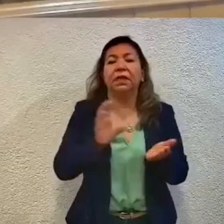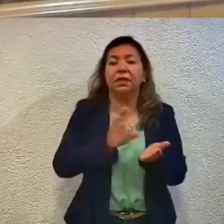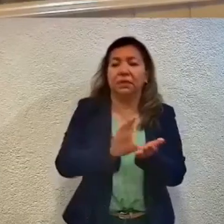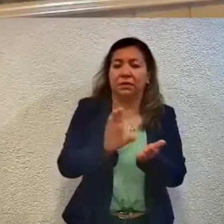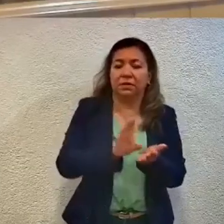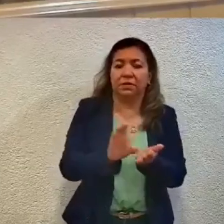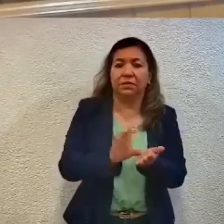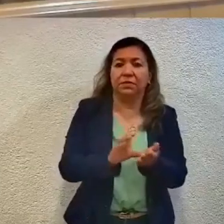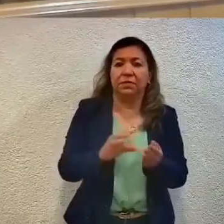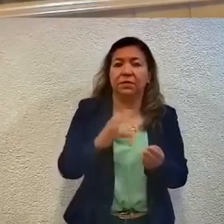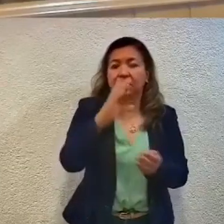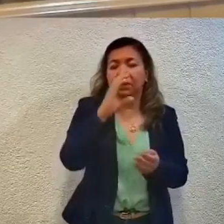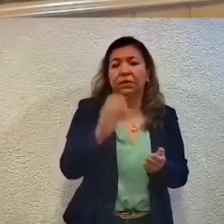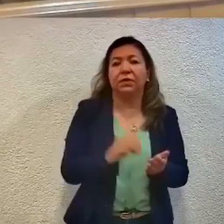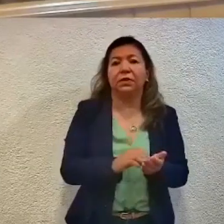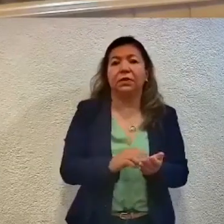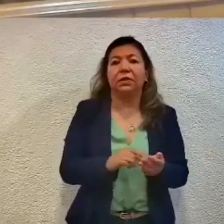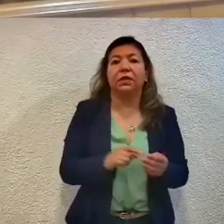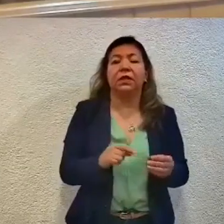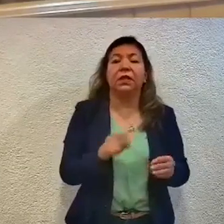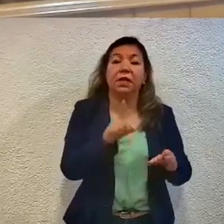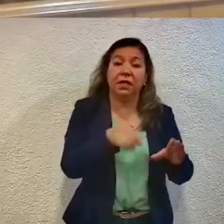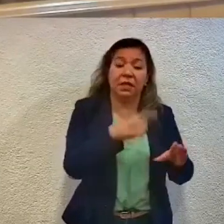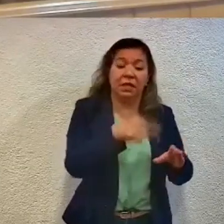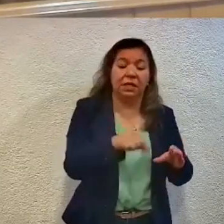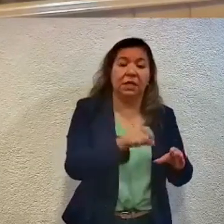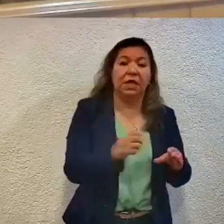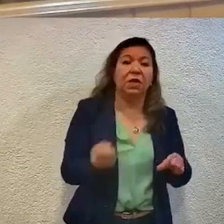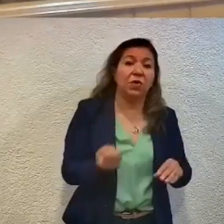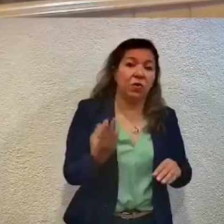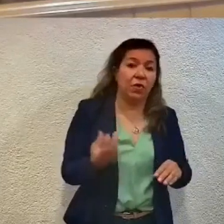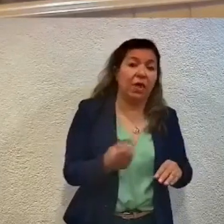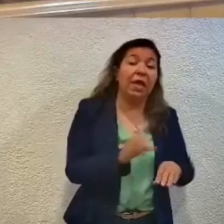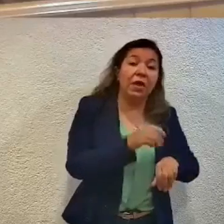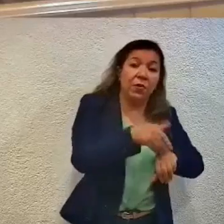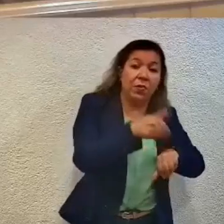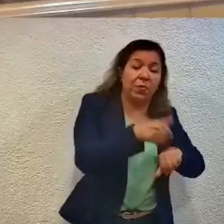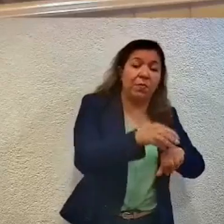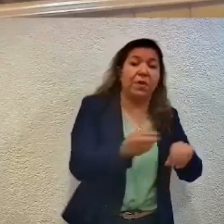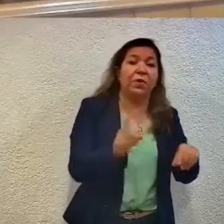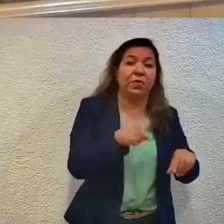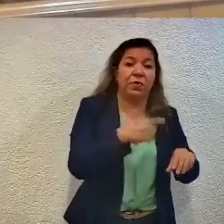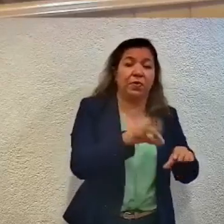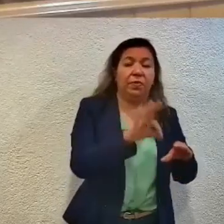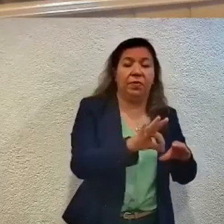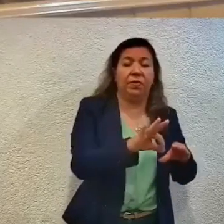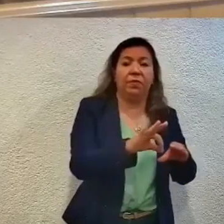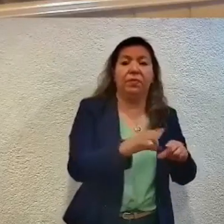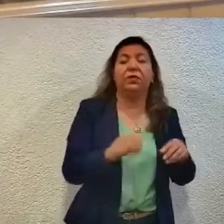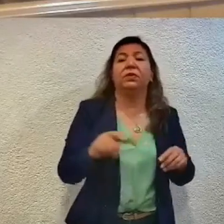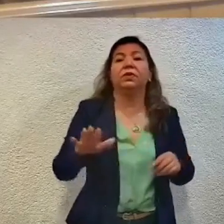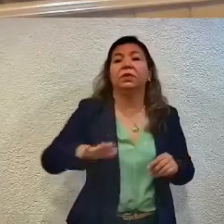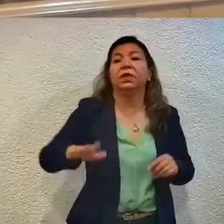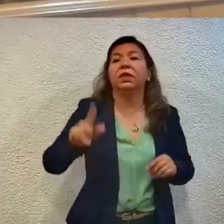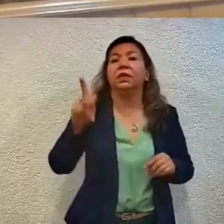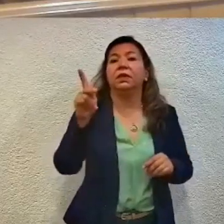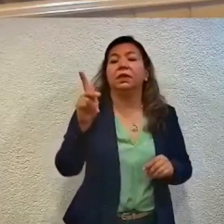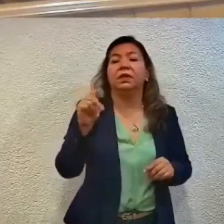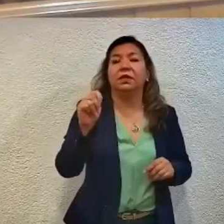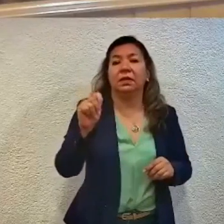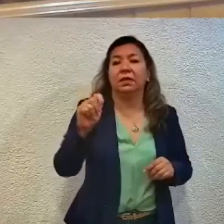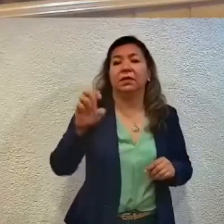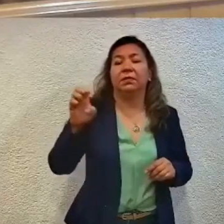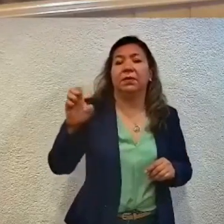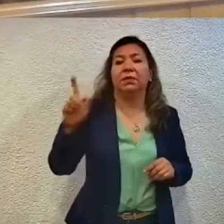valer. Tercero, se confirman los resultados del cómputo de la elección del Ayuntamiento del municipio de Tepecuacuilco de Trujano